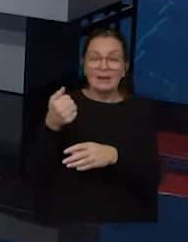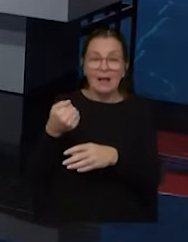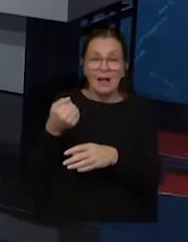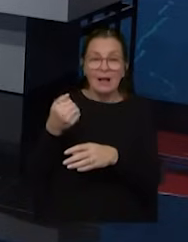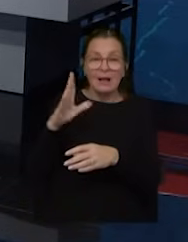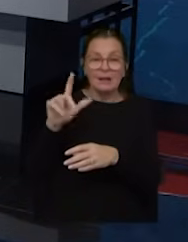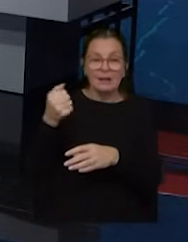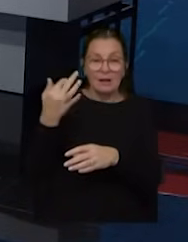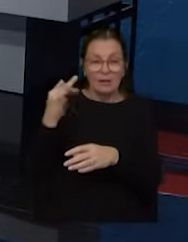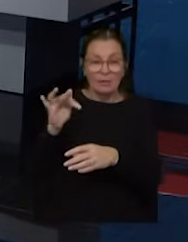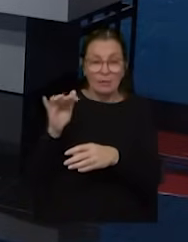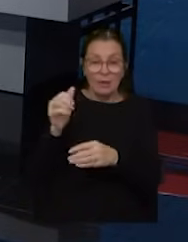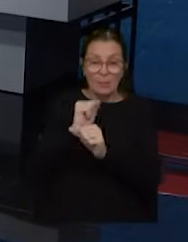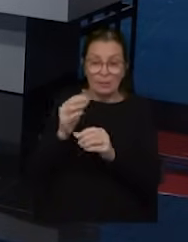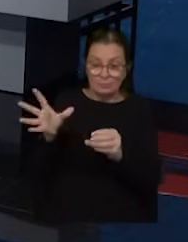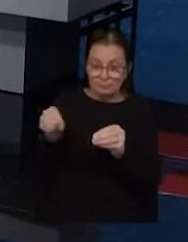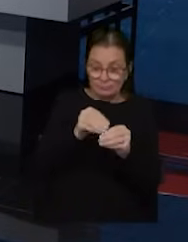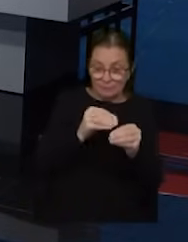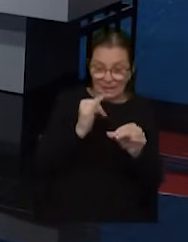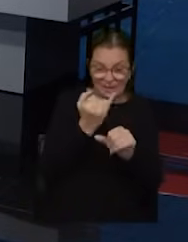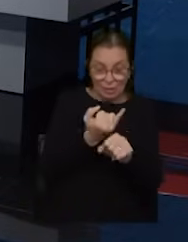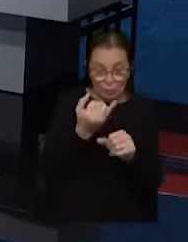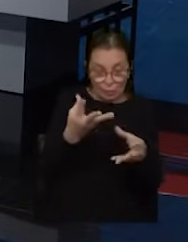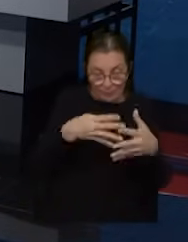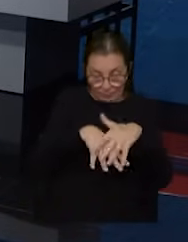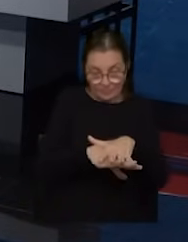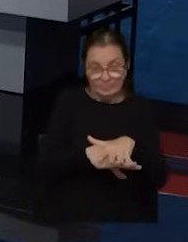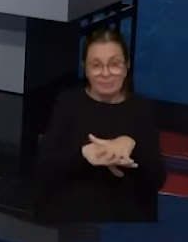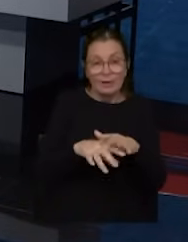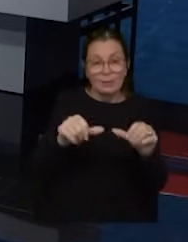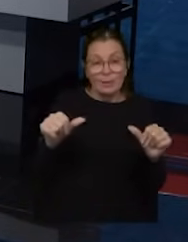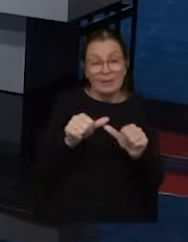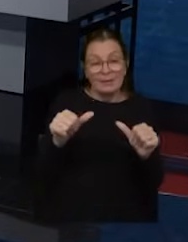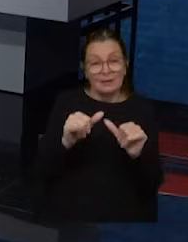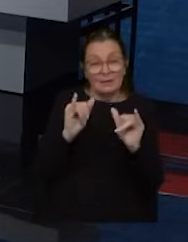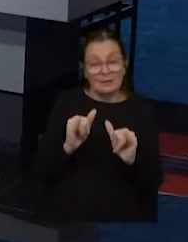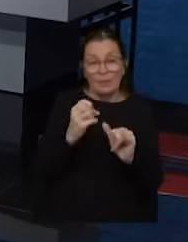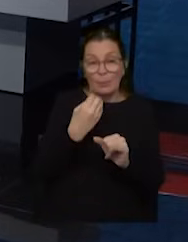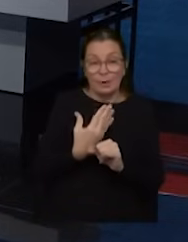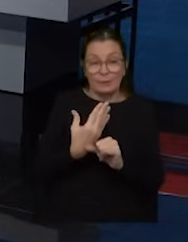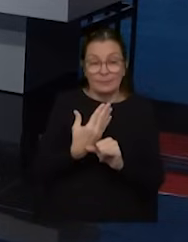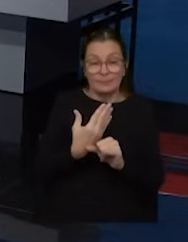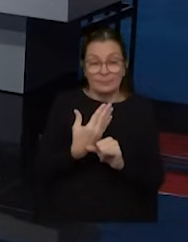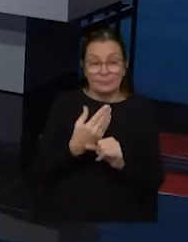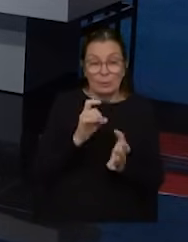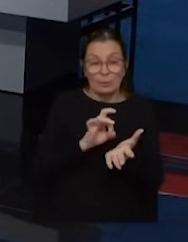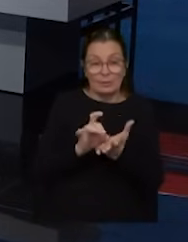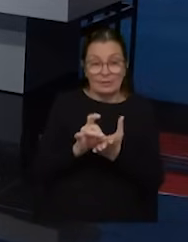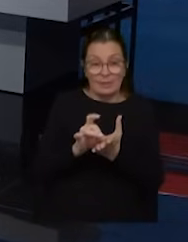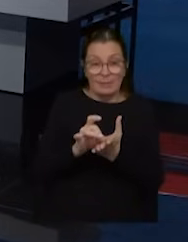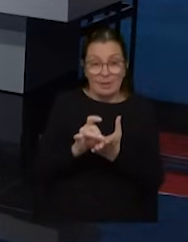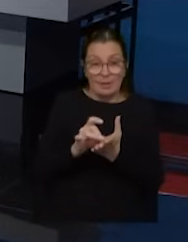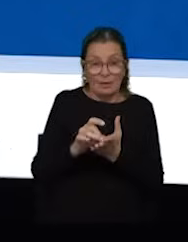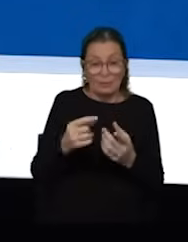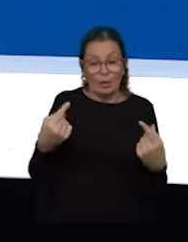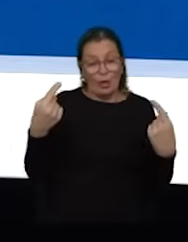que para poder involucrar a toda esta institucionalidad lo que tenemos que hacer es bueno tener un sistema más robusto de